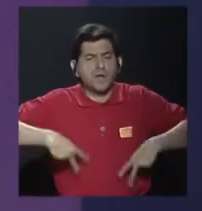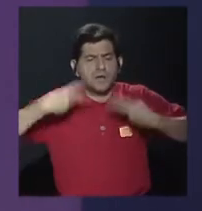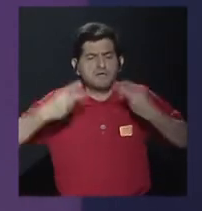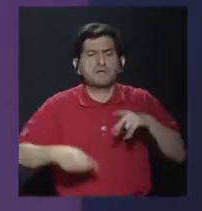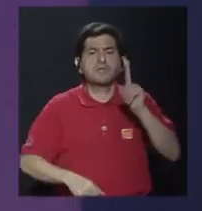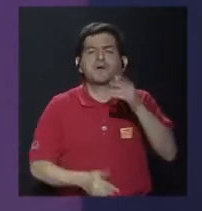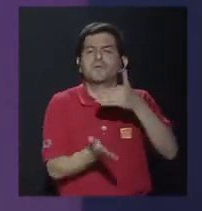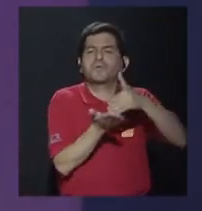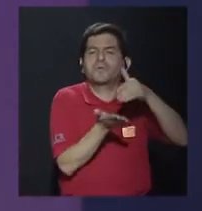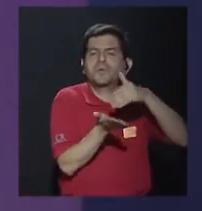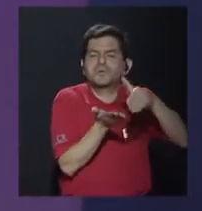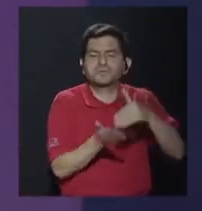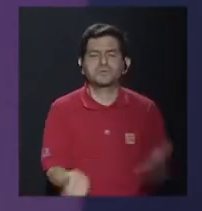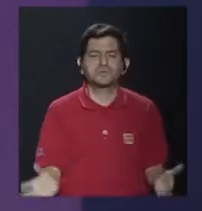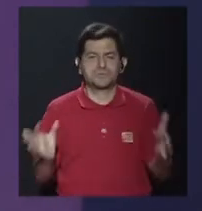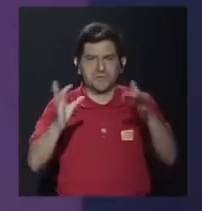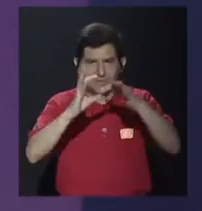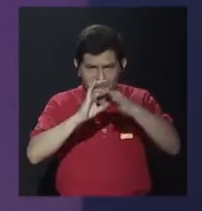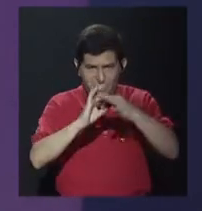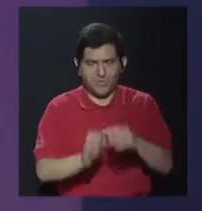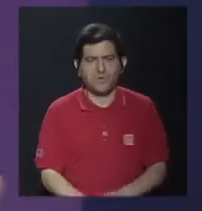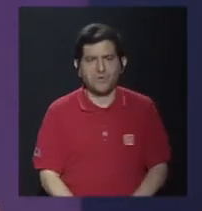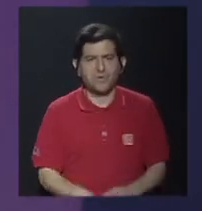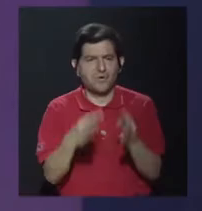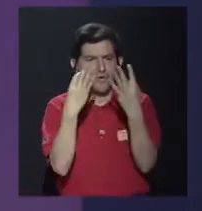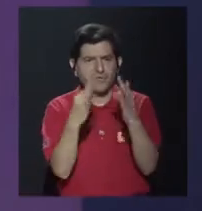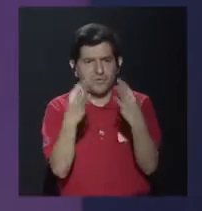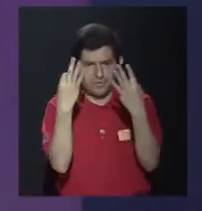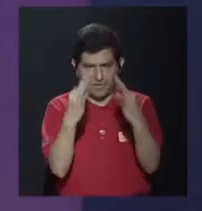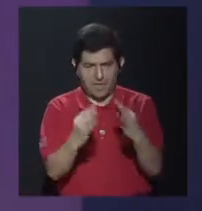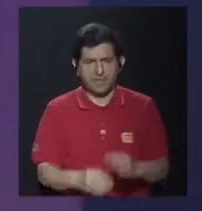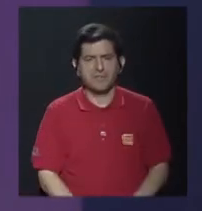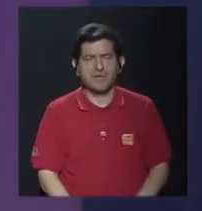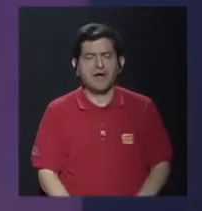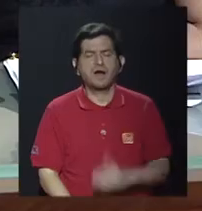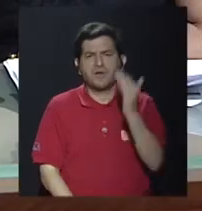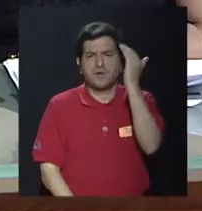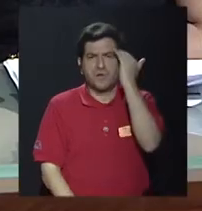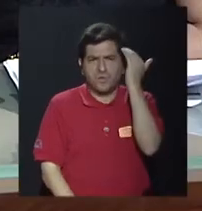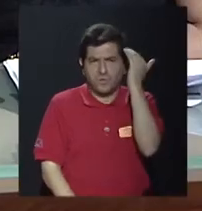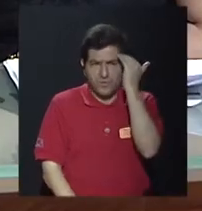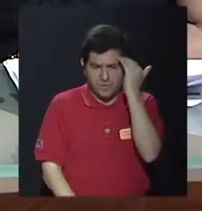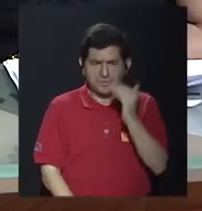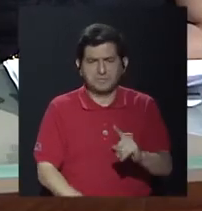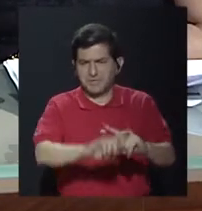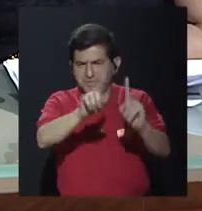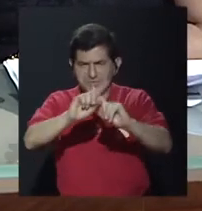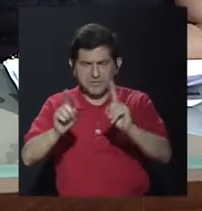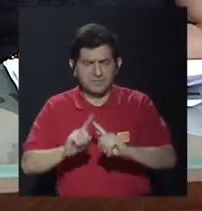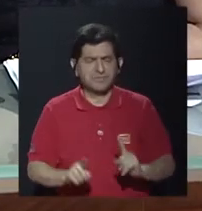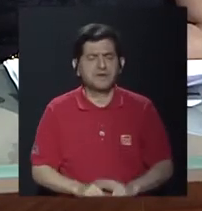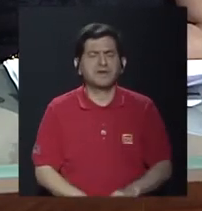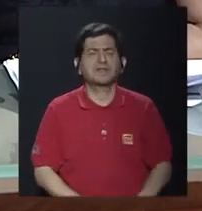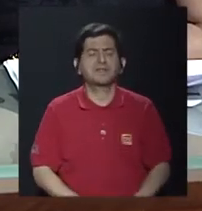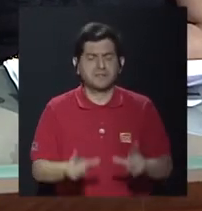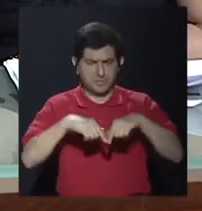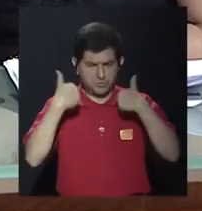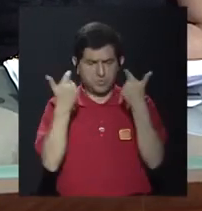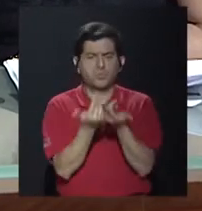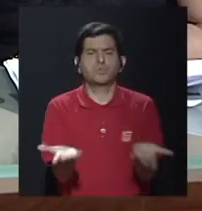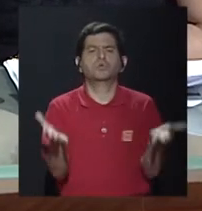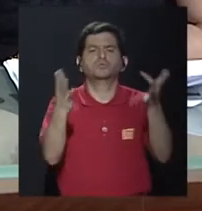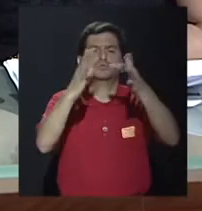excusa para reunirnos y empezar a tejer esos conocimientos, esos saberes entre uno y otro